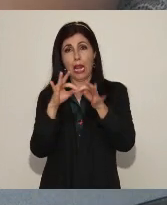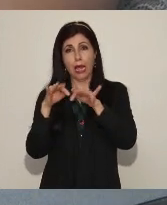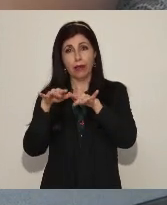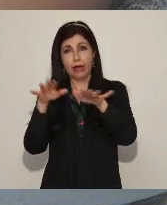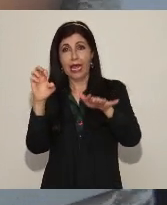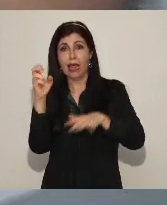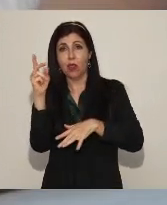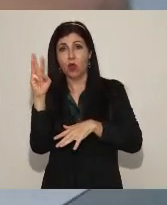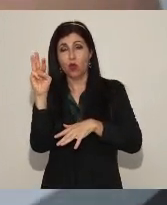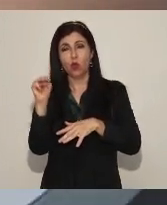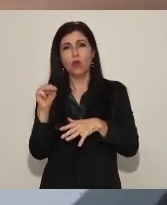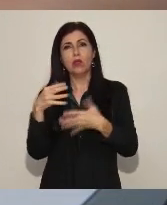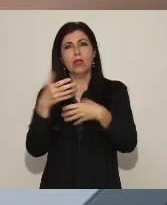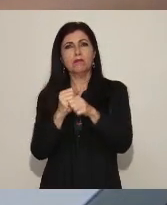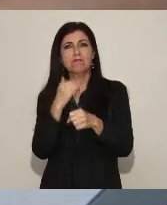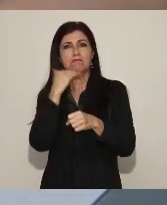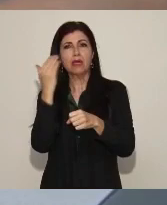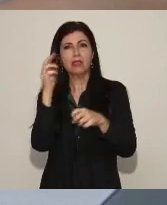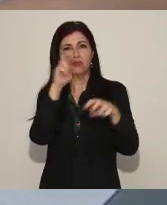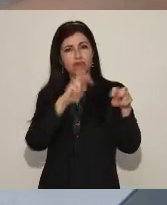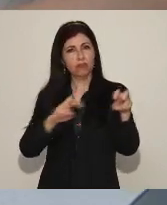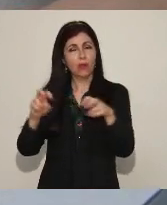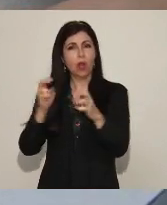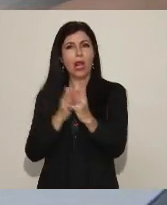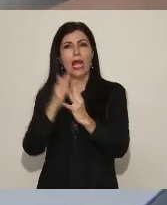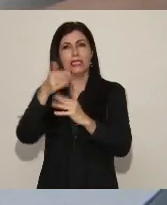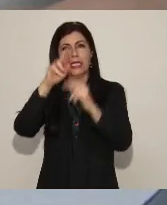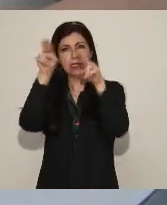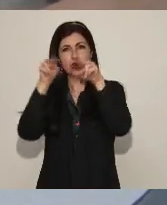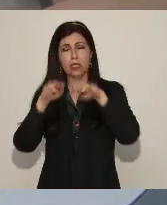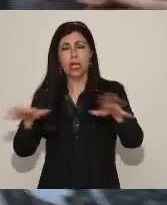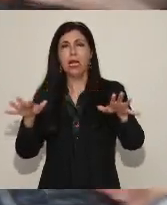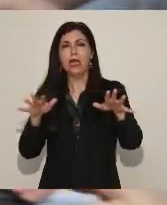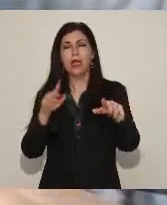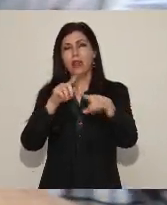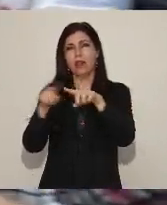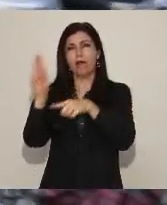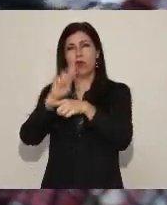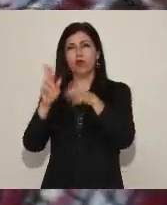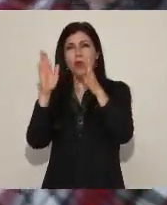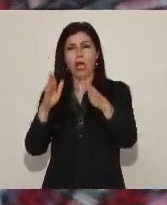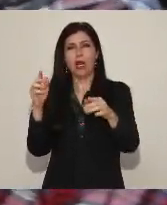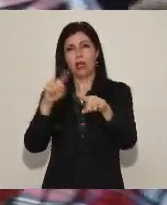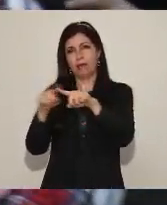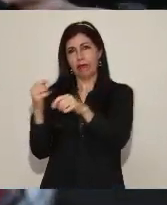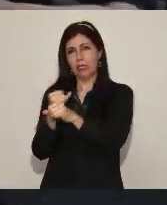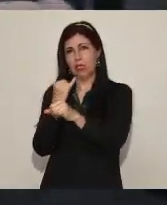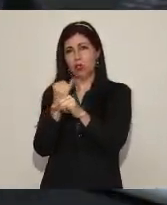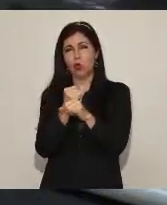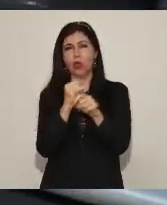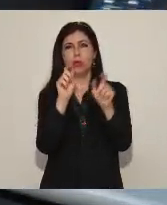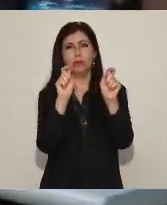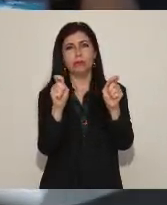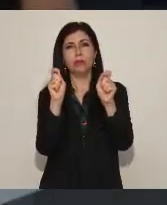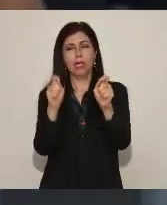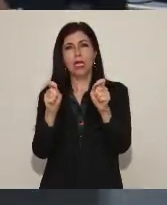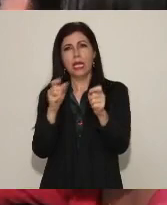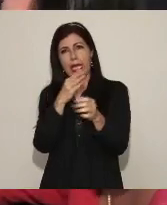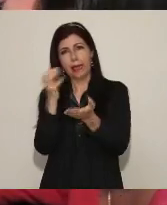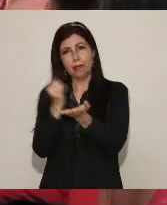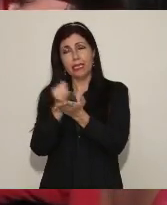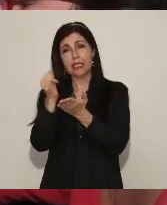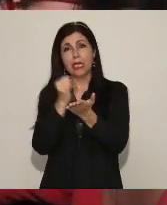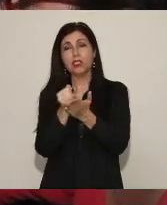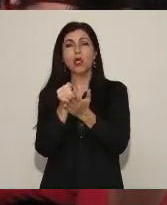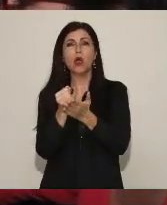La red EduRoom facilita la movilidad o el acceso a Internet entre los usuarios de las instituciones académicas y